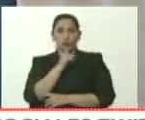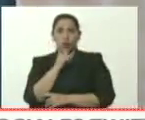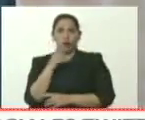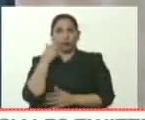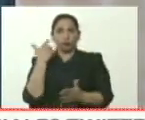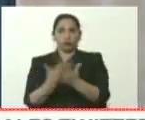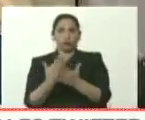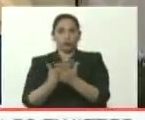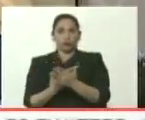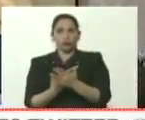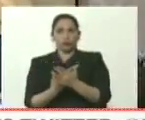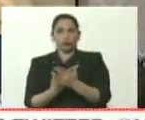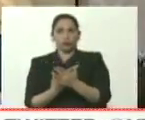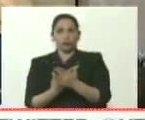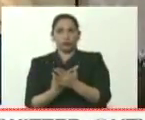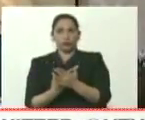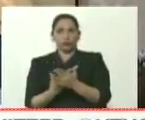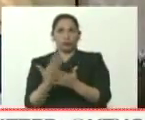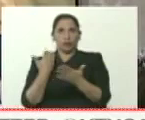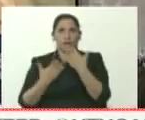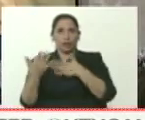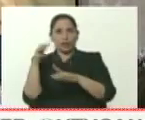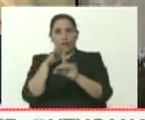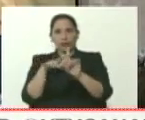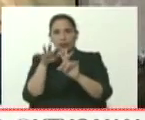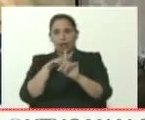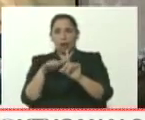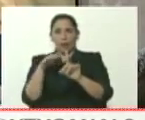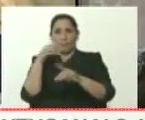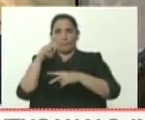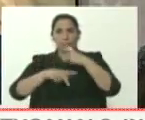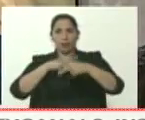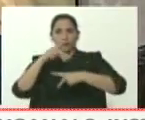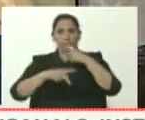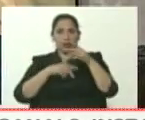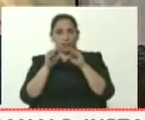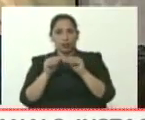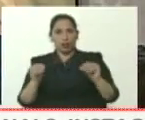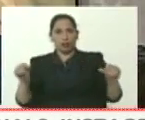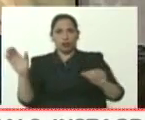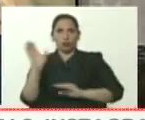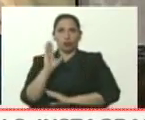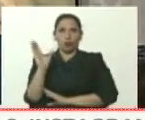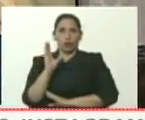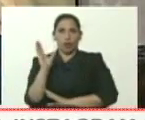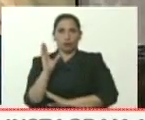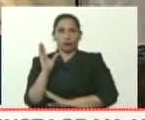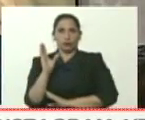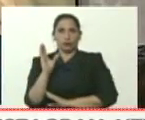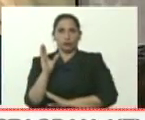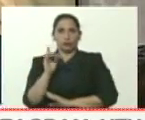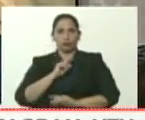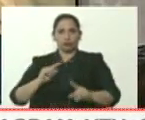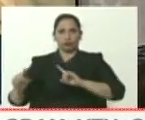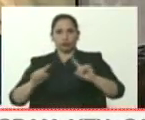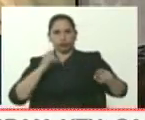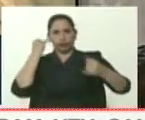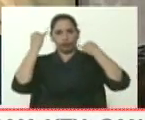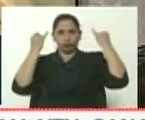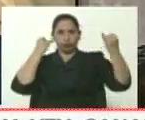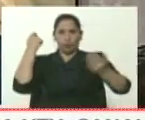comprobar aquella trama que se planificó en territorio colombiano. Y quien la dirigió